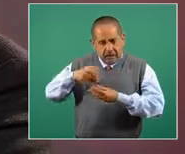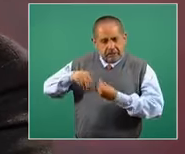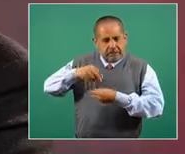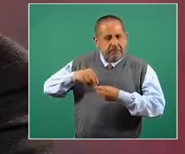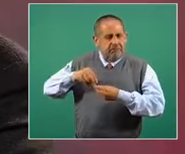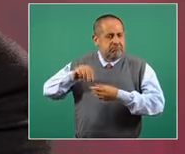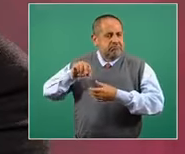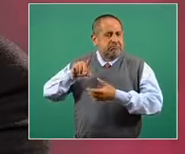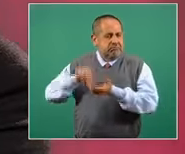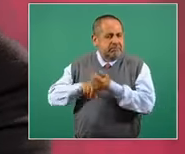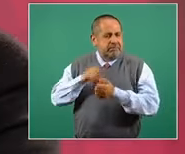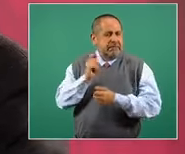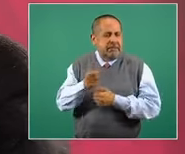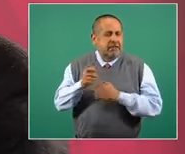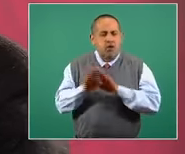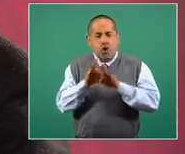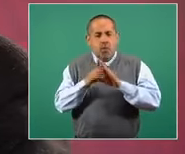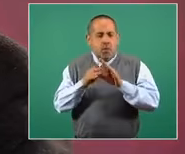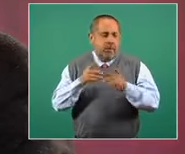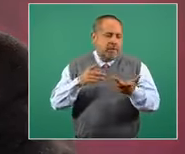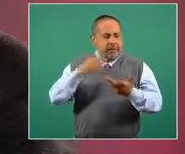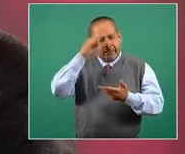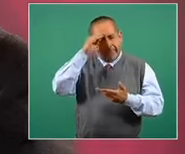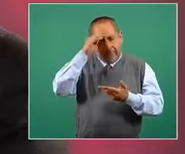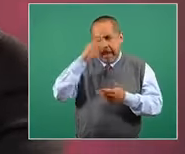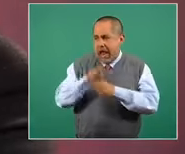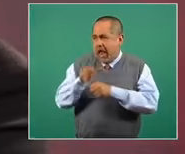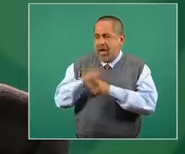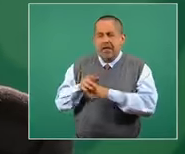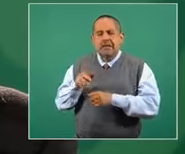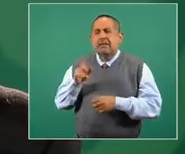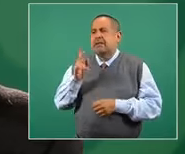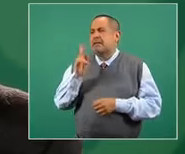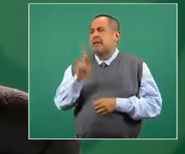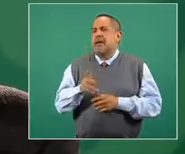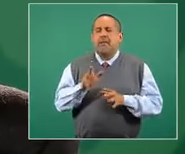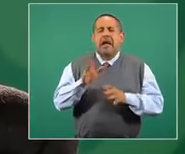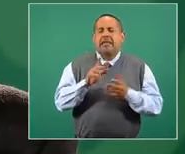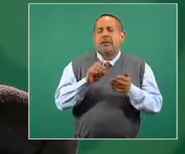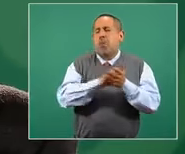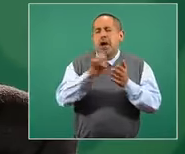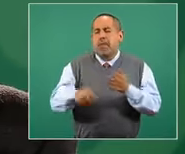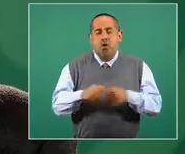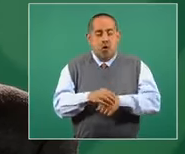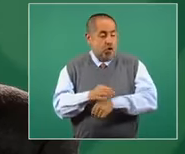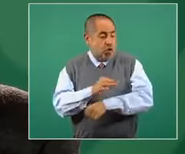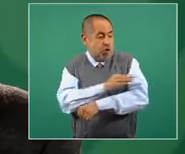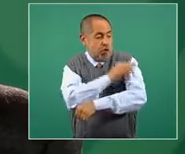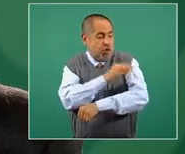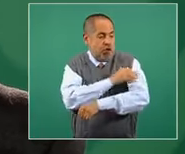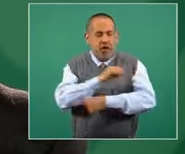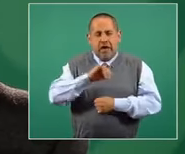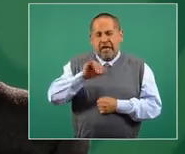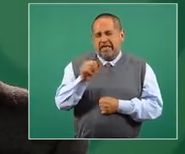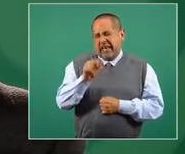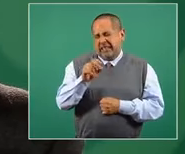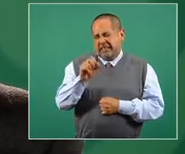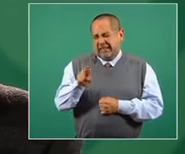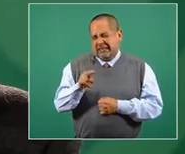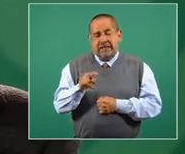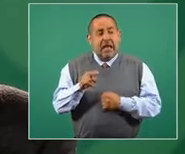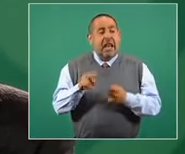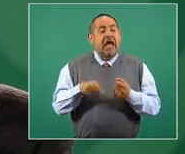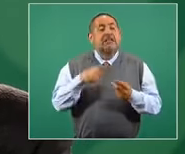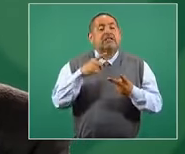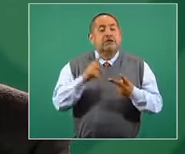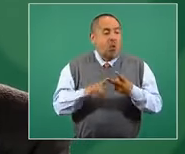en cierta manera, como pensando en las vacunas existentes, que pusiéramos la primera dosis de la vacuna de Janssen y la segunda dosis